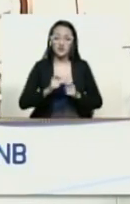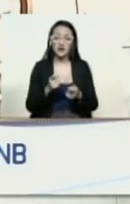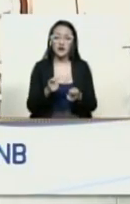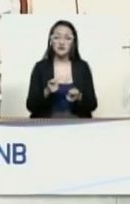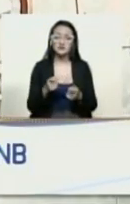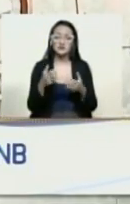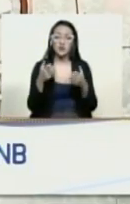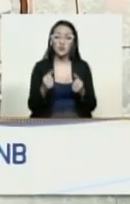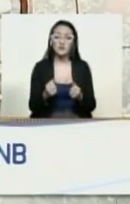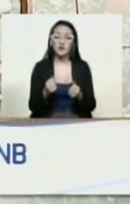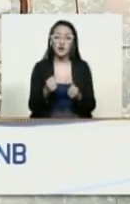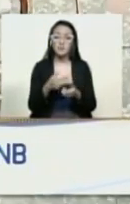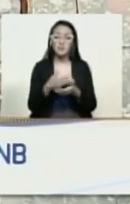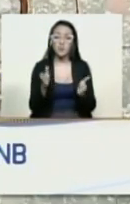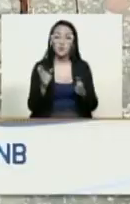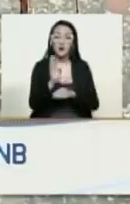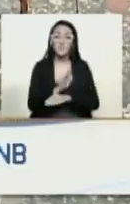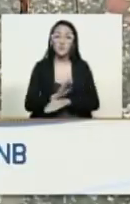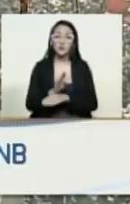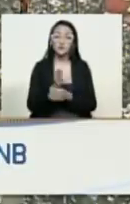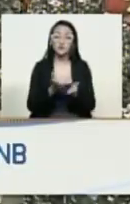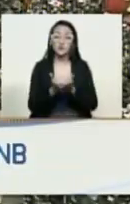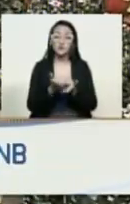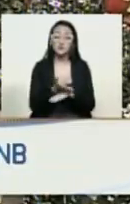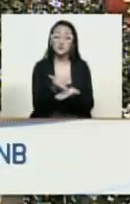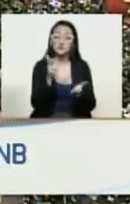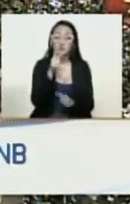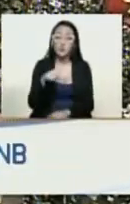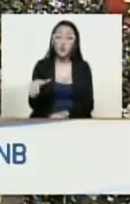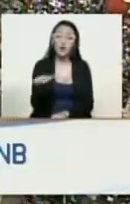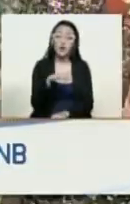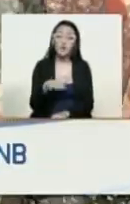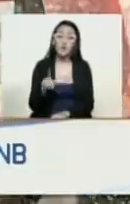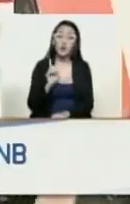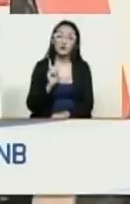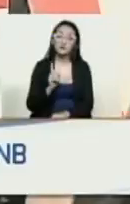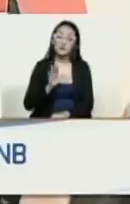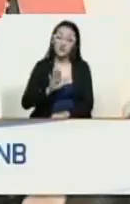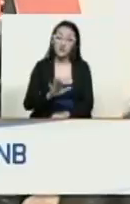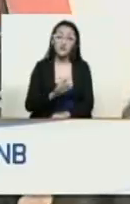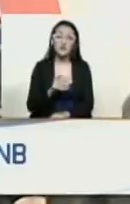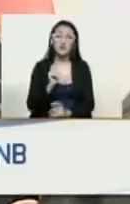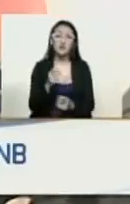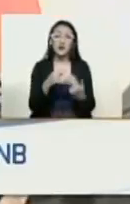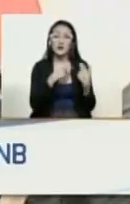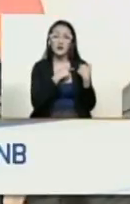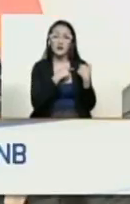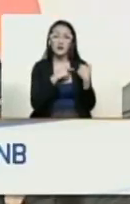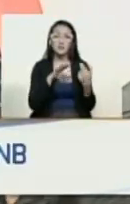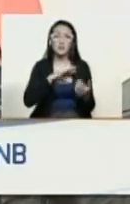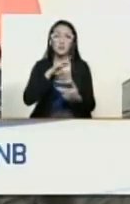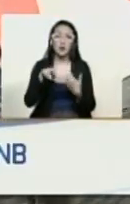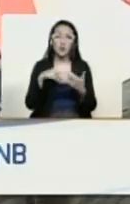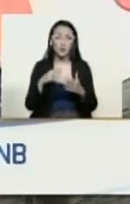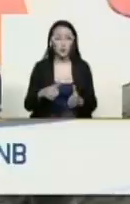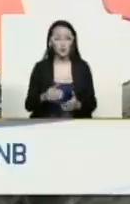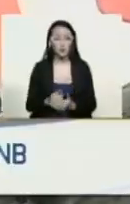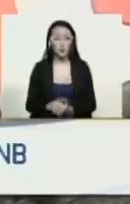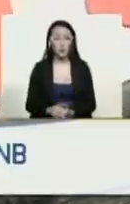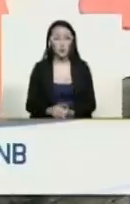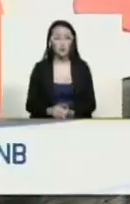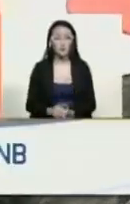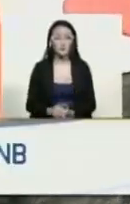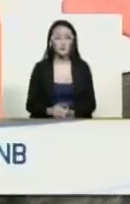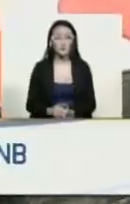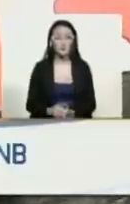seguridad pública y la protección y el servicio al pueblo como lo merece. Una de las tareas fundamentales de la revolución es